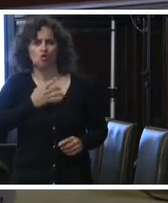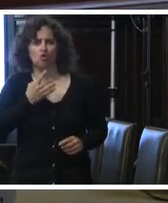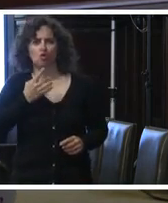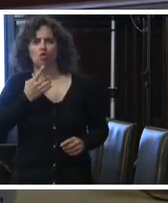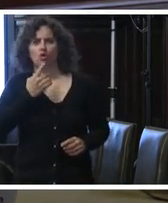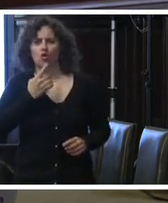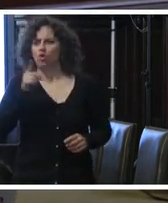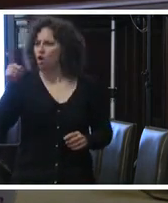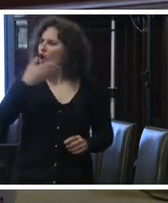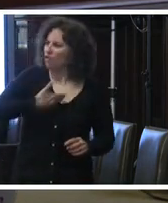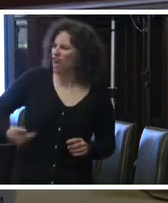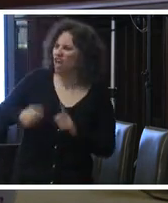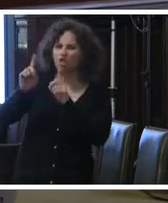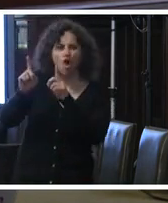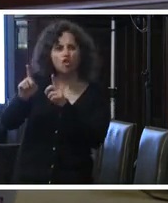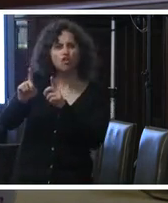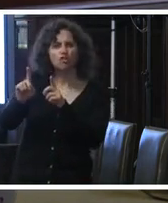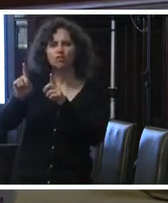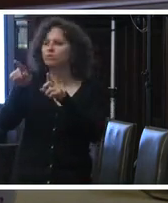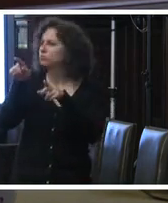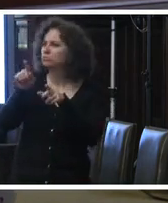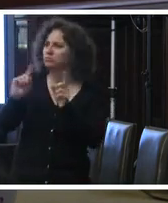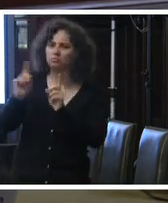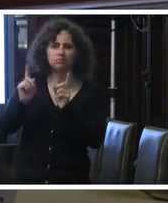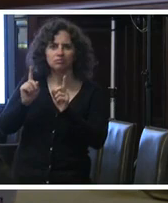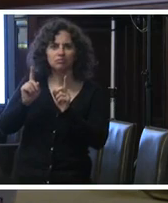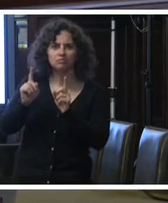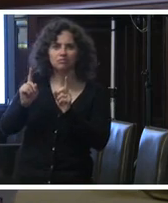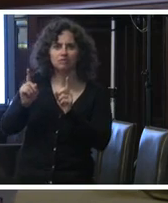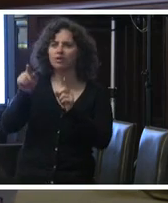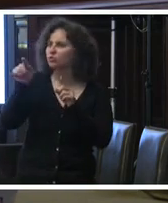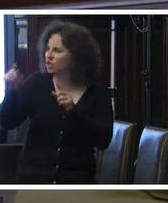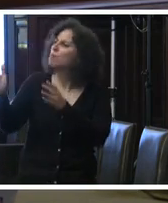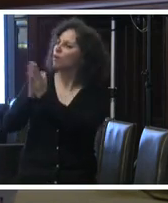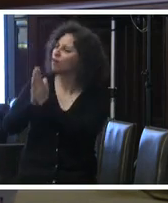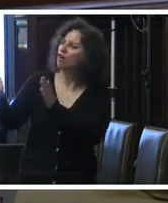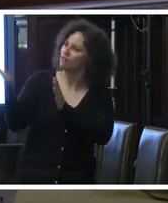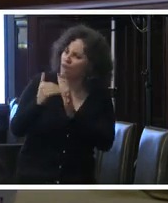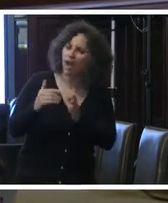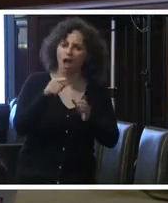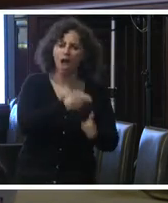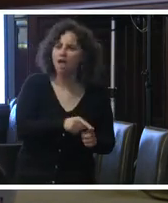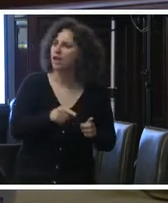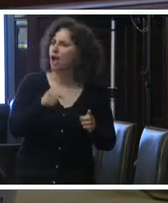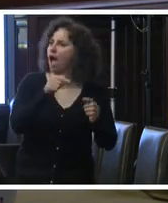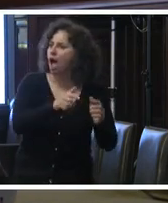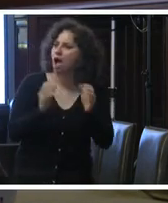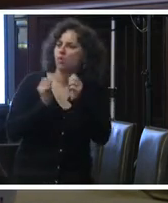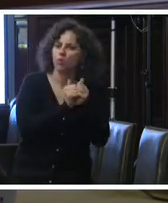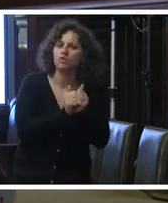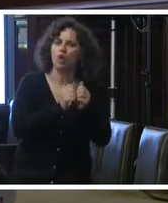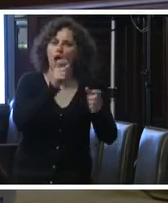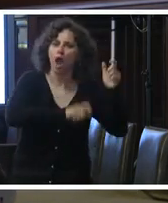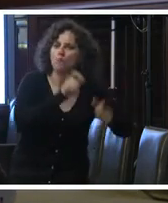llamó a este gobernador a decirle a que se ponga del lado del pueblo. Ese fue su delito y le pedían